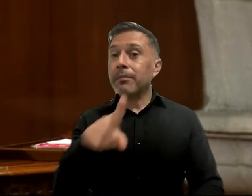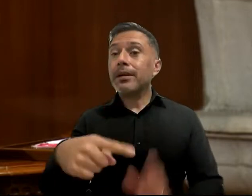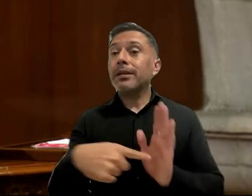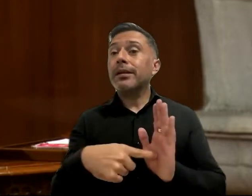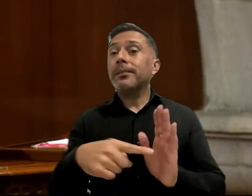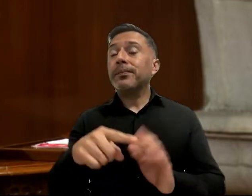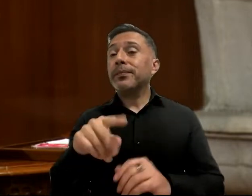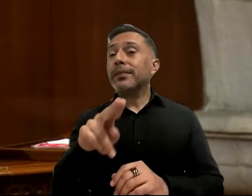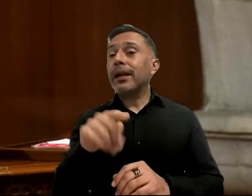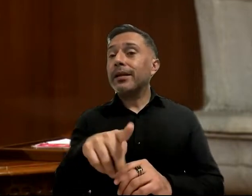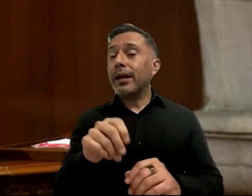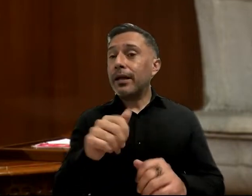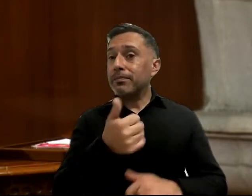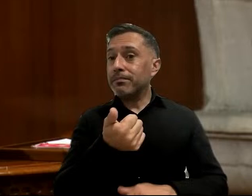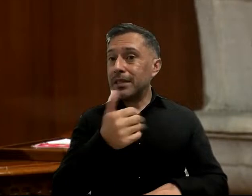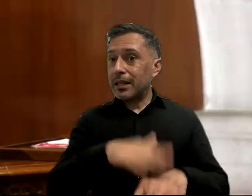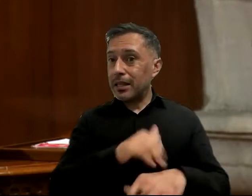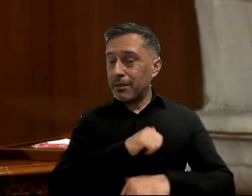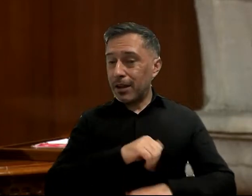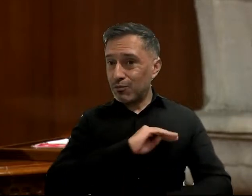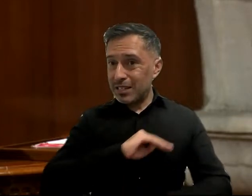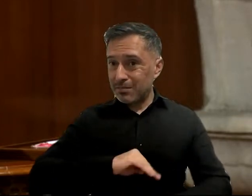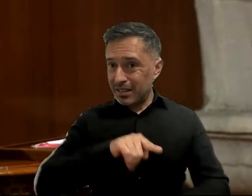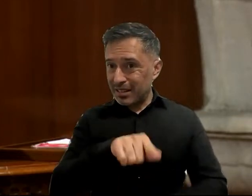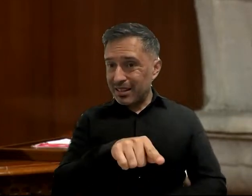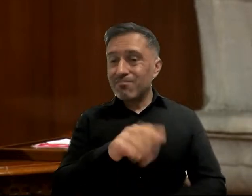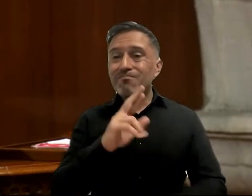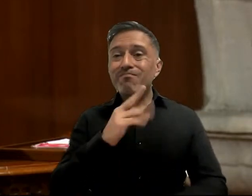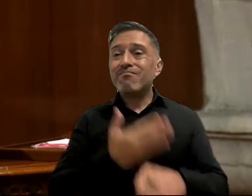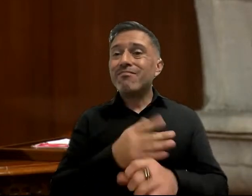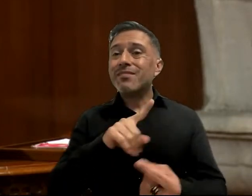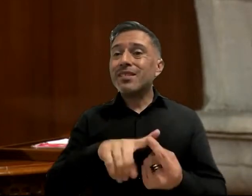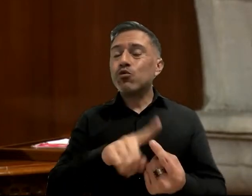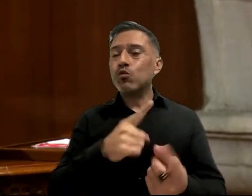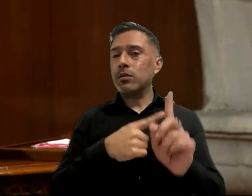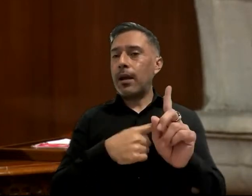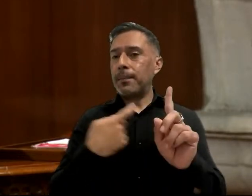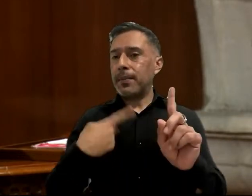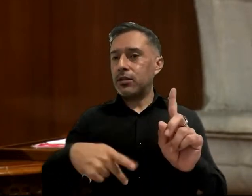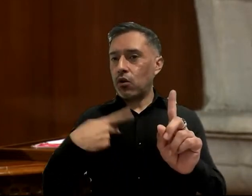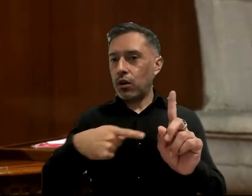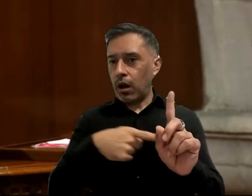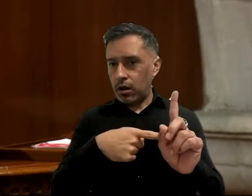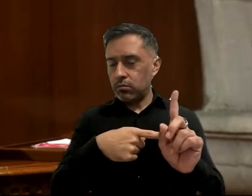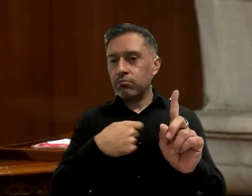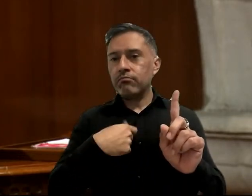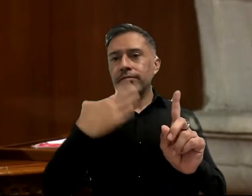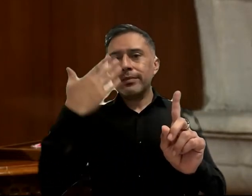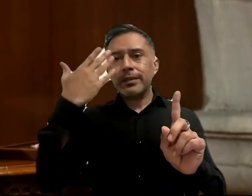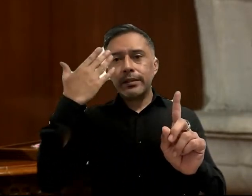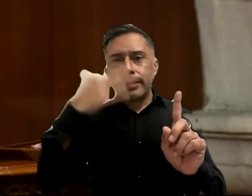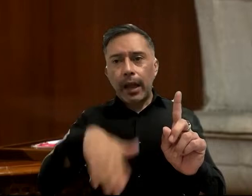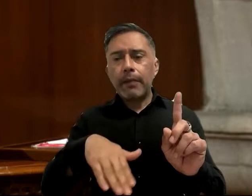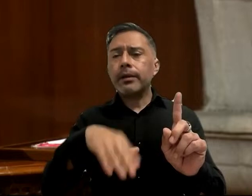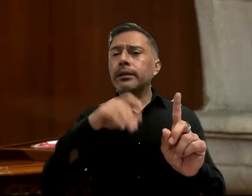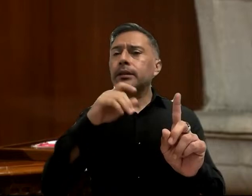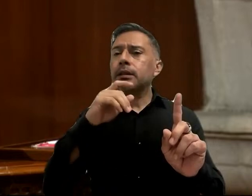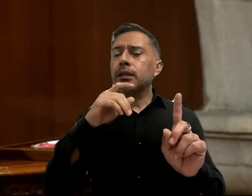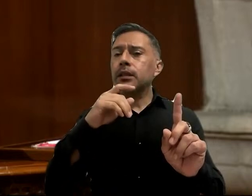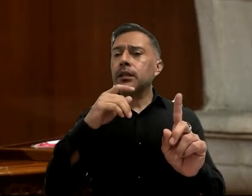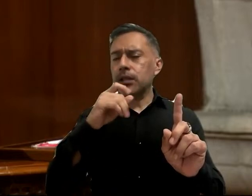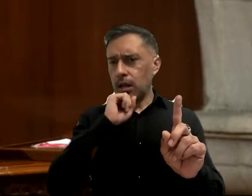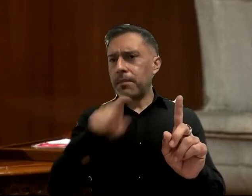administrativa municipal debe estar a cargo de una persona que preferentemente hable y escriba alguna de las lenguas indígenas